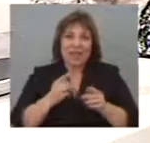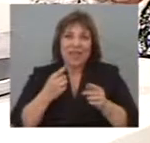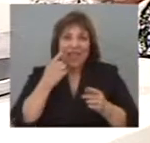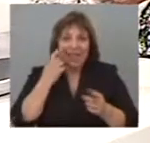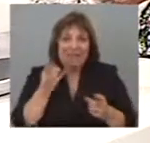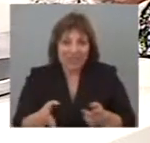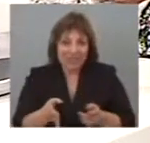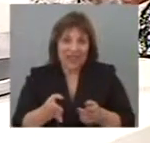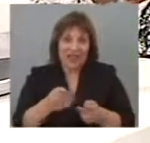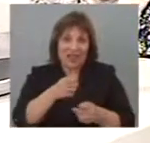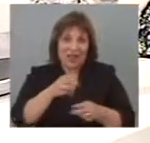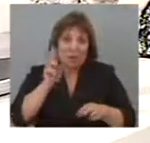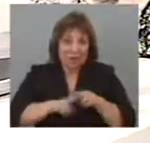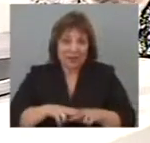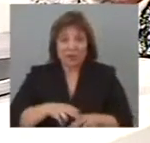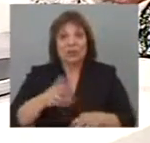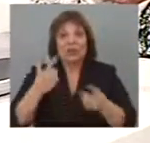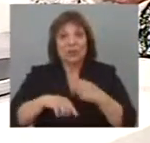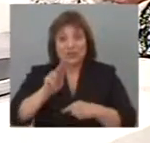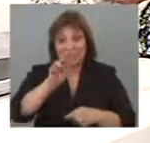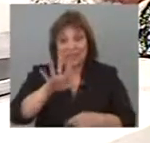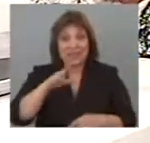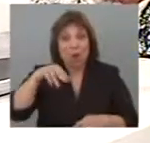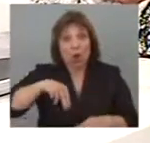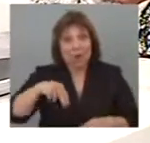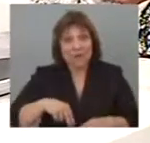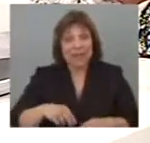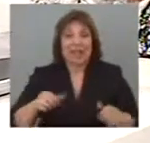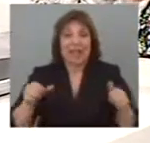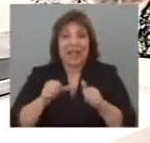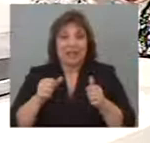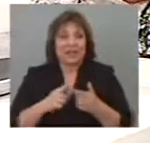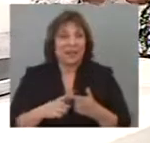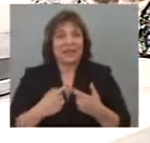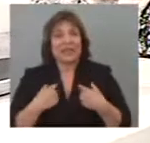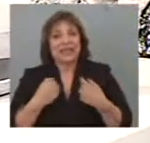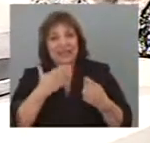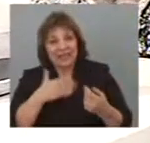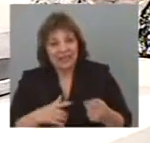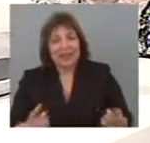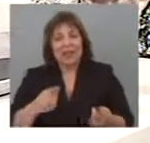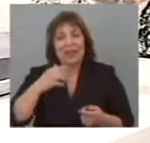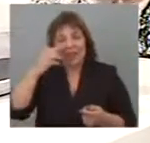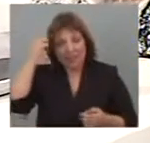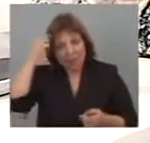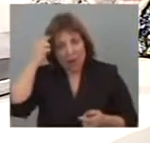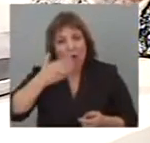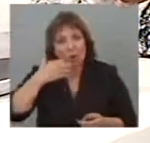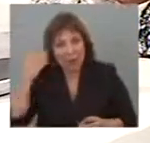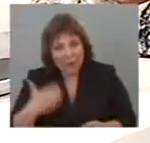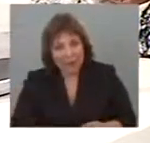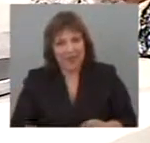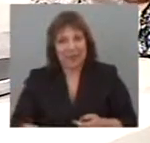y el 25 de noviembre realizan esta actividad que es de sensibilización, que es de